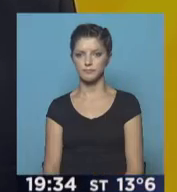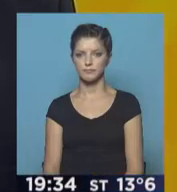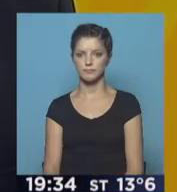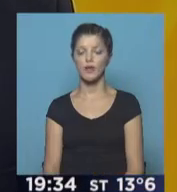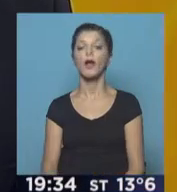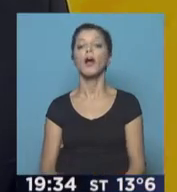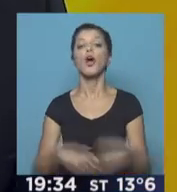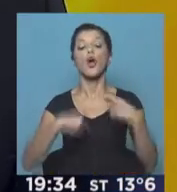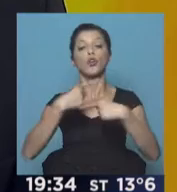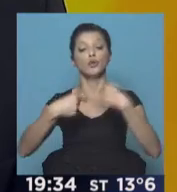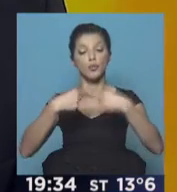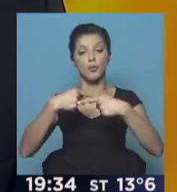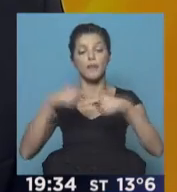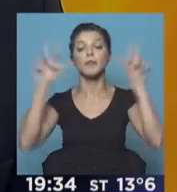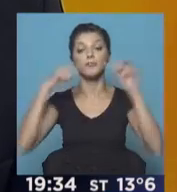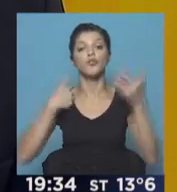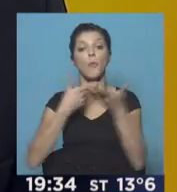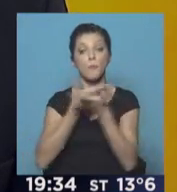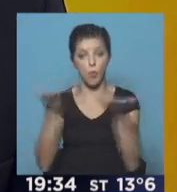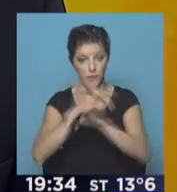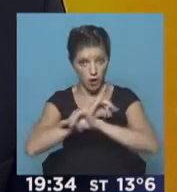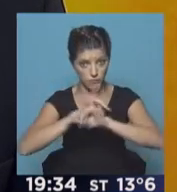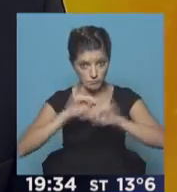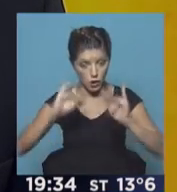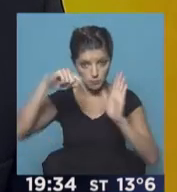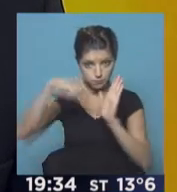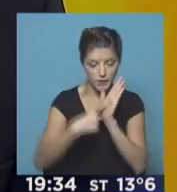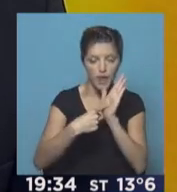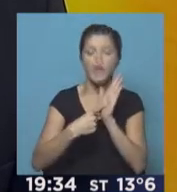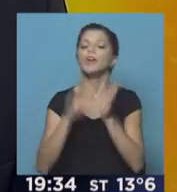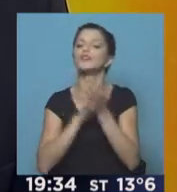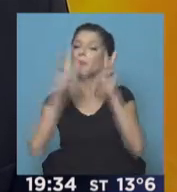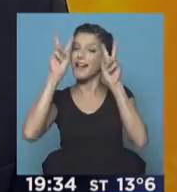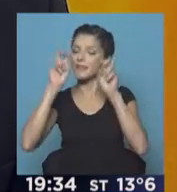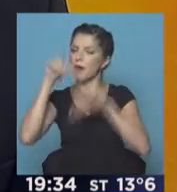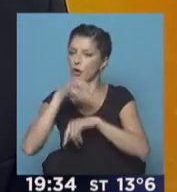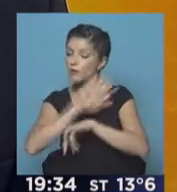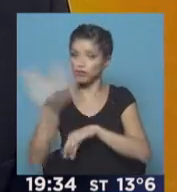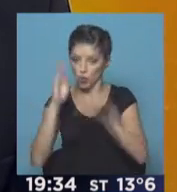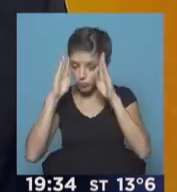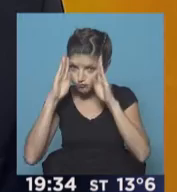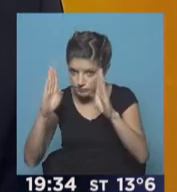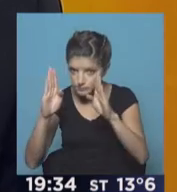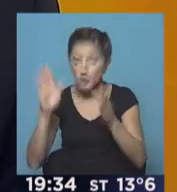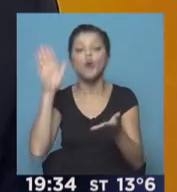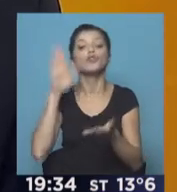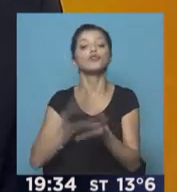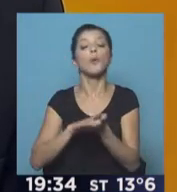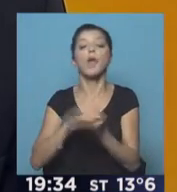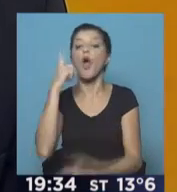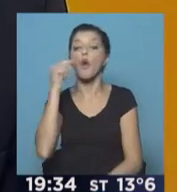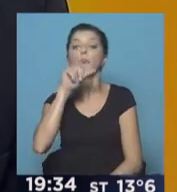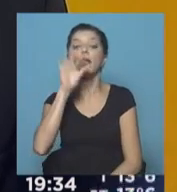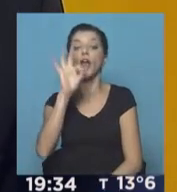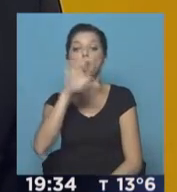Continuamos con el noticiero central de la televisión pública argentina y con el tema que monopoliza la información en este martes, la detención de José